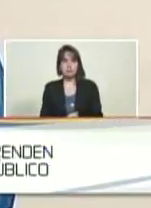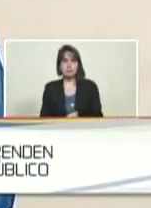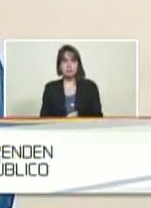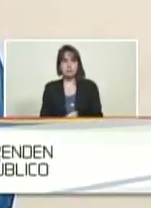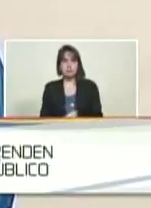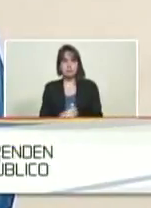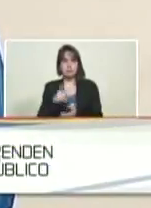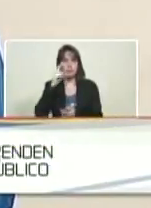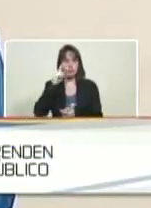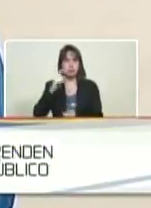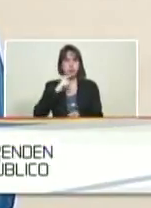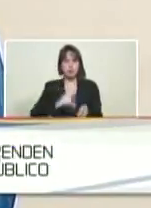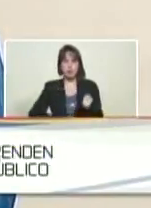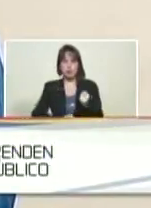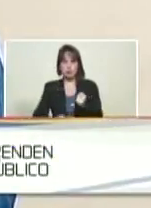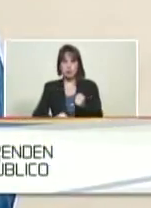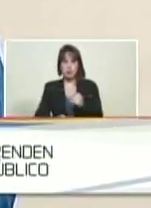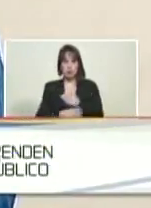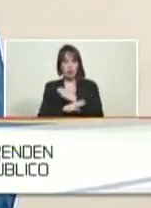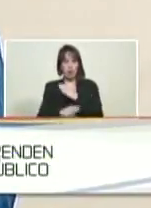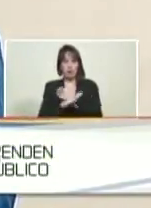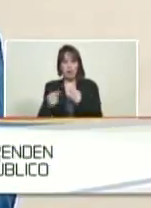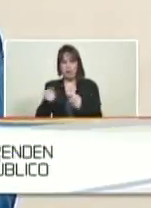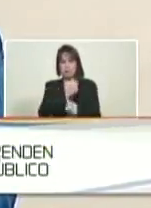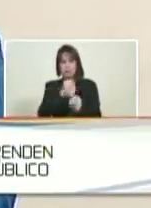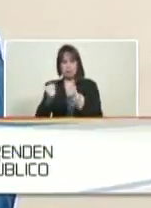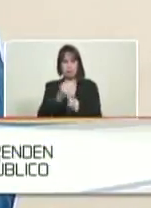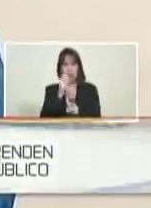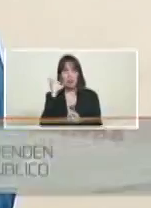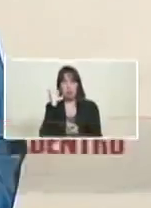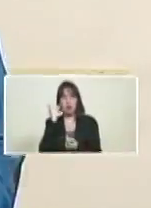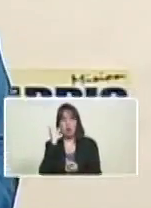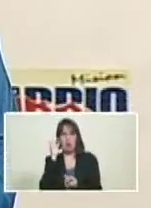en el país, yo sé que todavía maltratan a la parturienta.